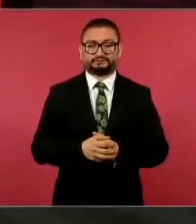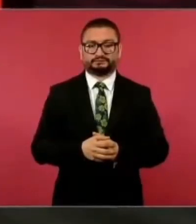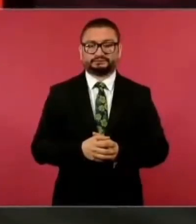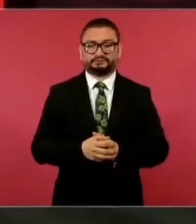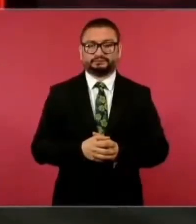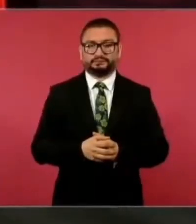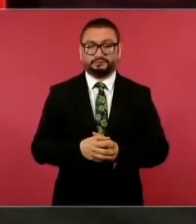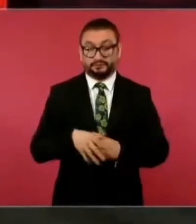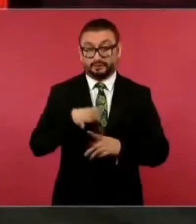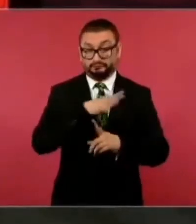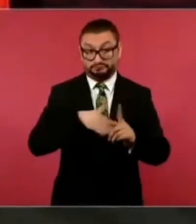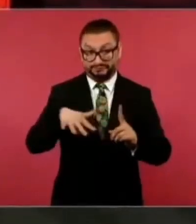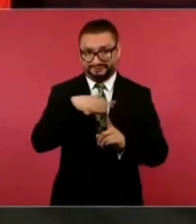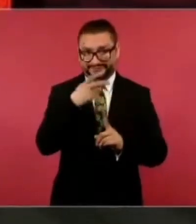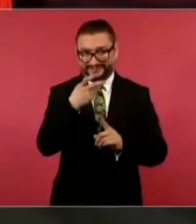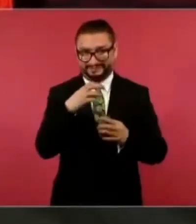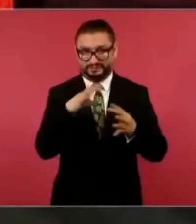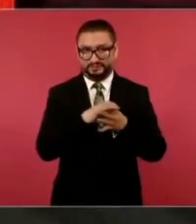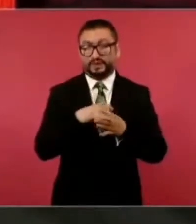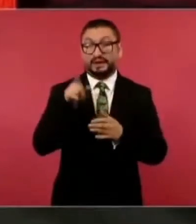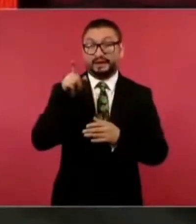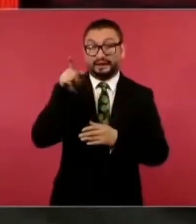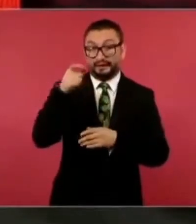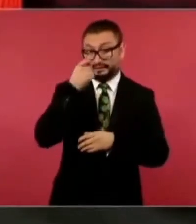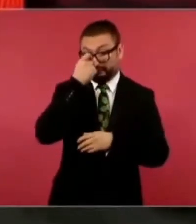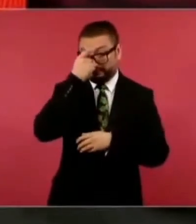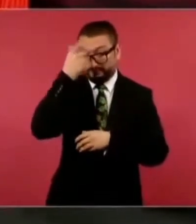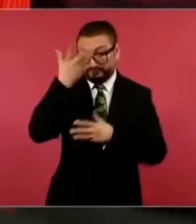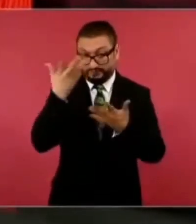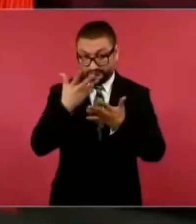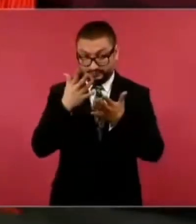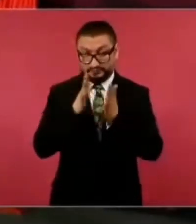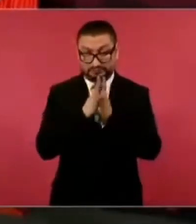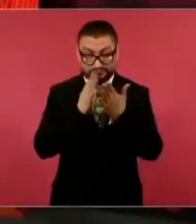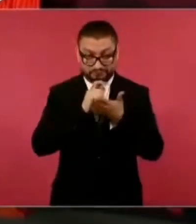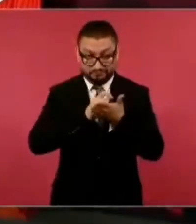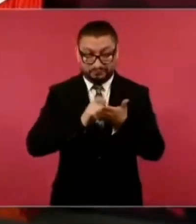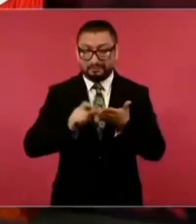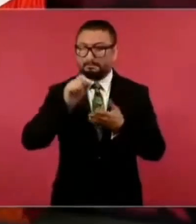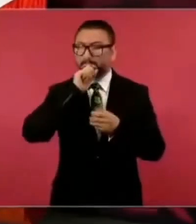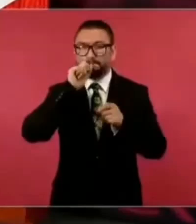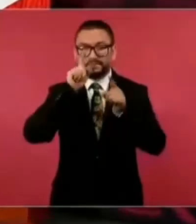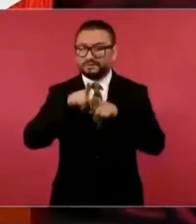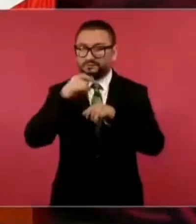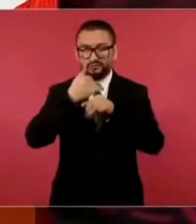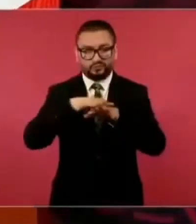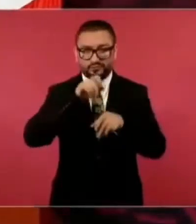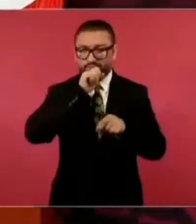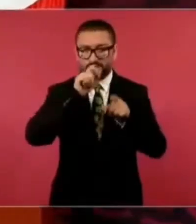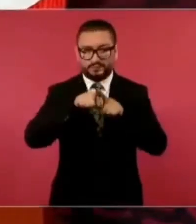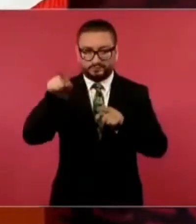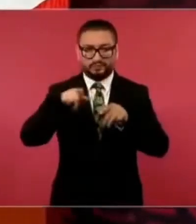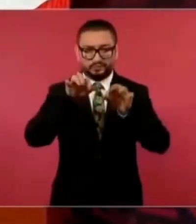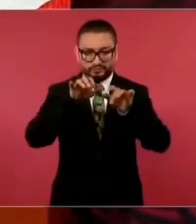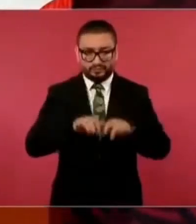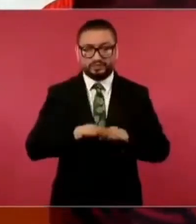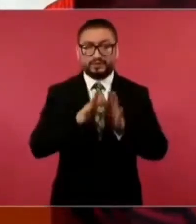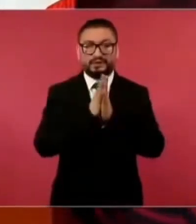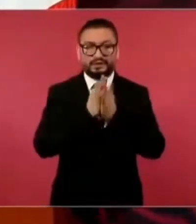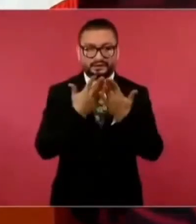además de escribir casi lo mismo y con la misma fuente, escribe un